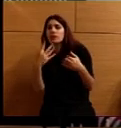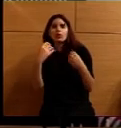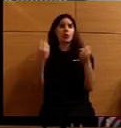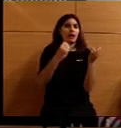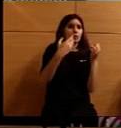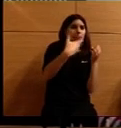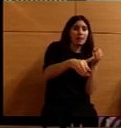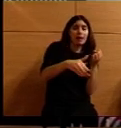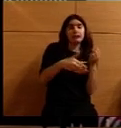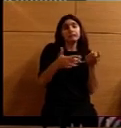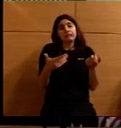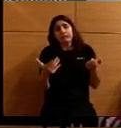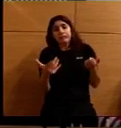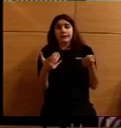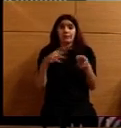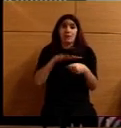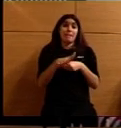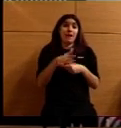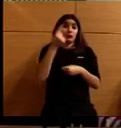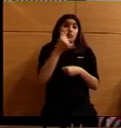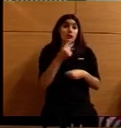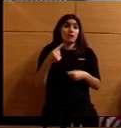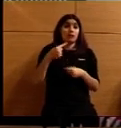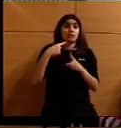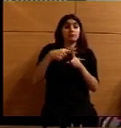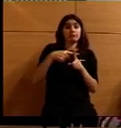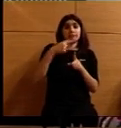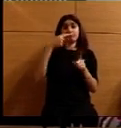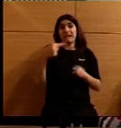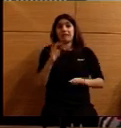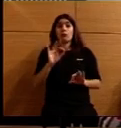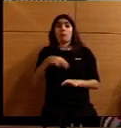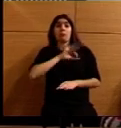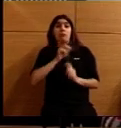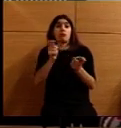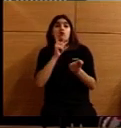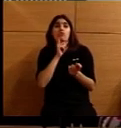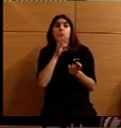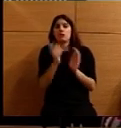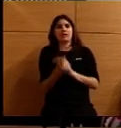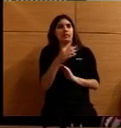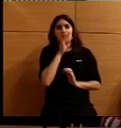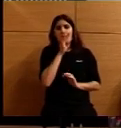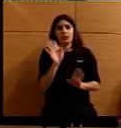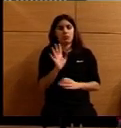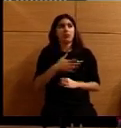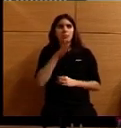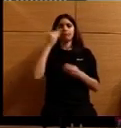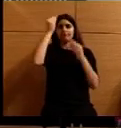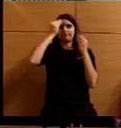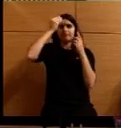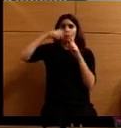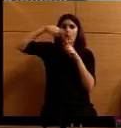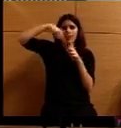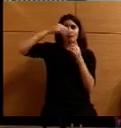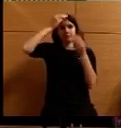que verdaderamente haya tenido impacto local, pues ver cómo se premia, pero no ha salido aún. Pero sí que le estamos dando muchas